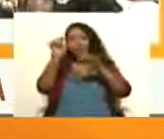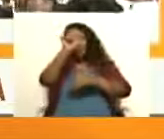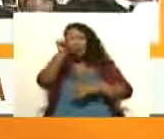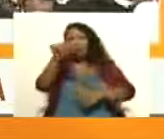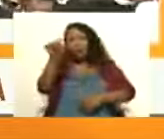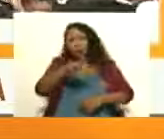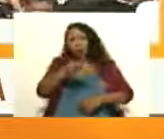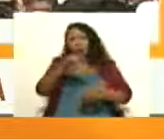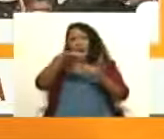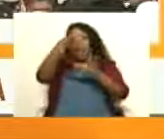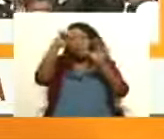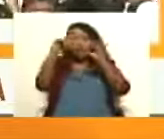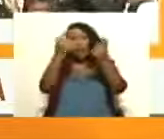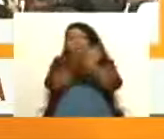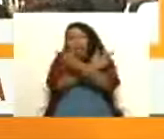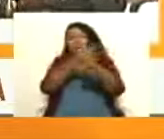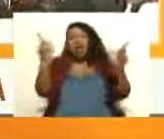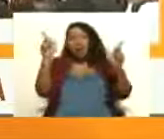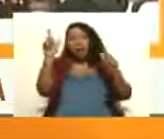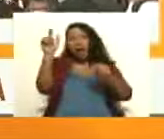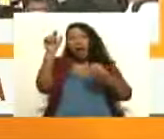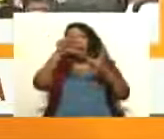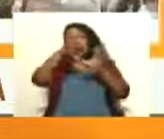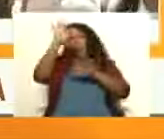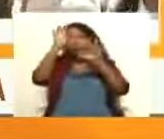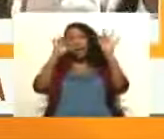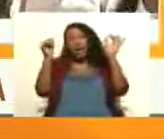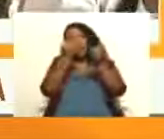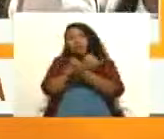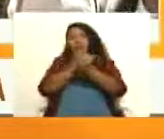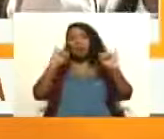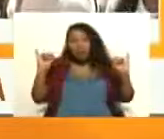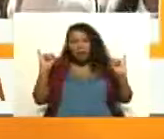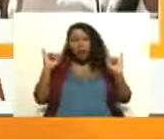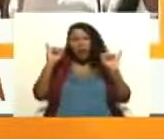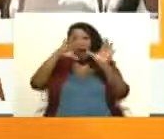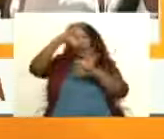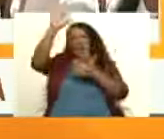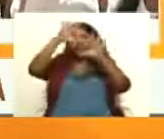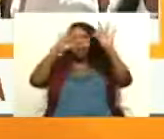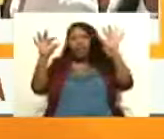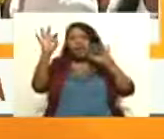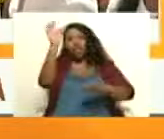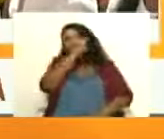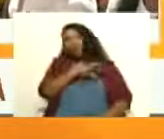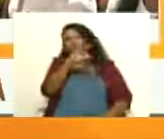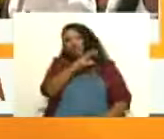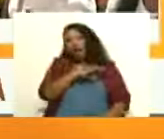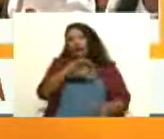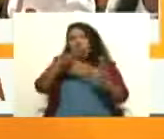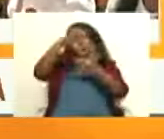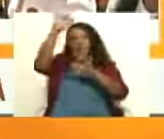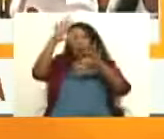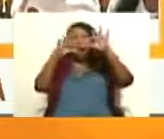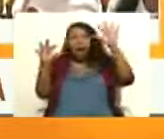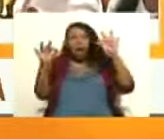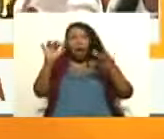la estrella de los libres, la estrella de los independientes, la estrella de los soberanos, la estrella